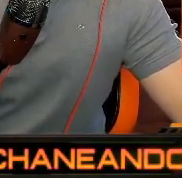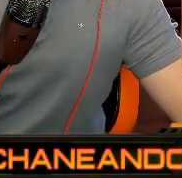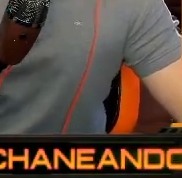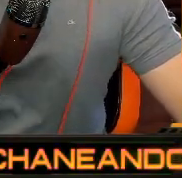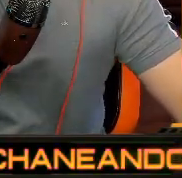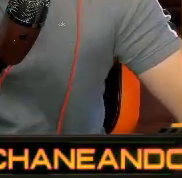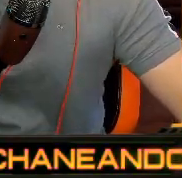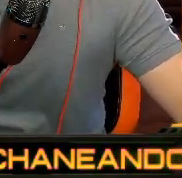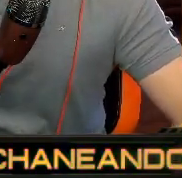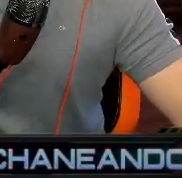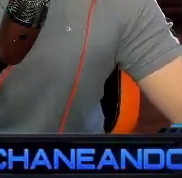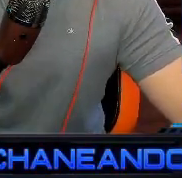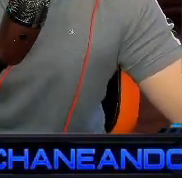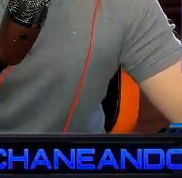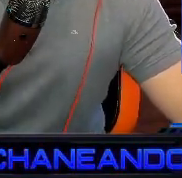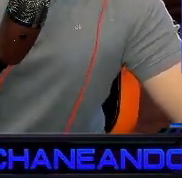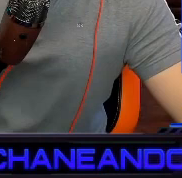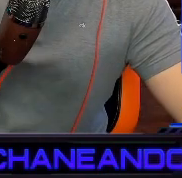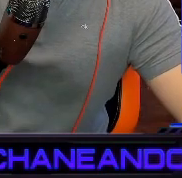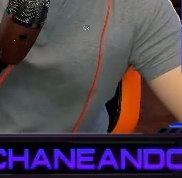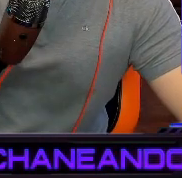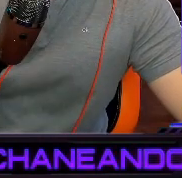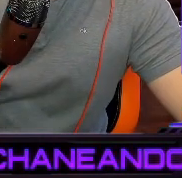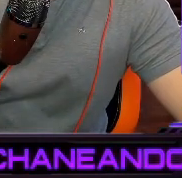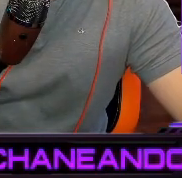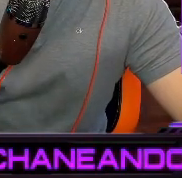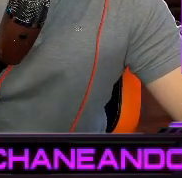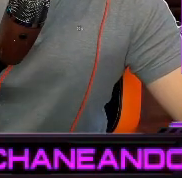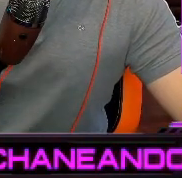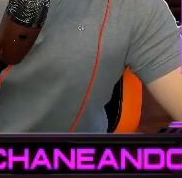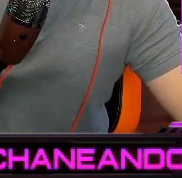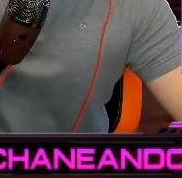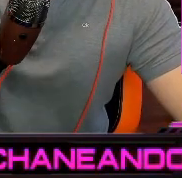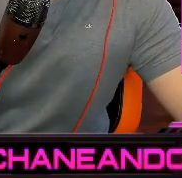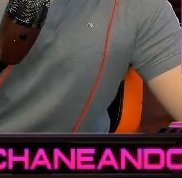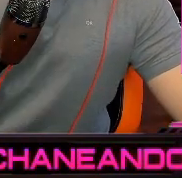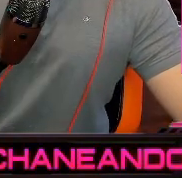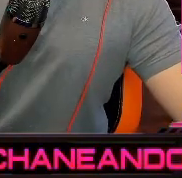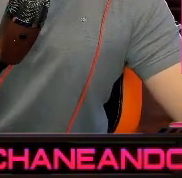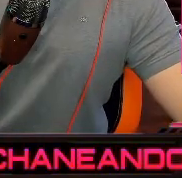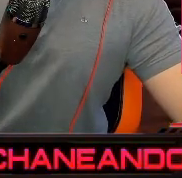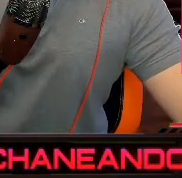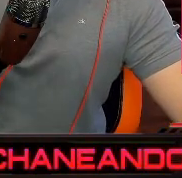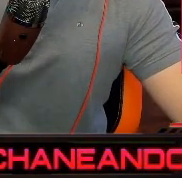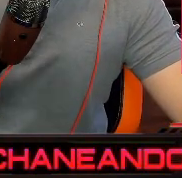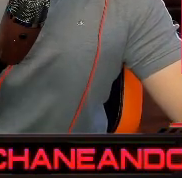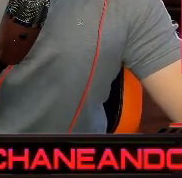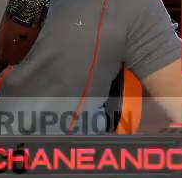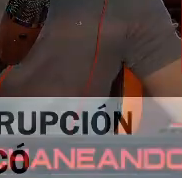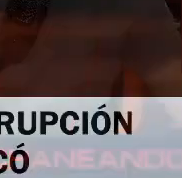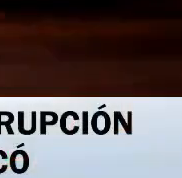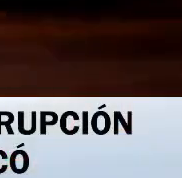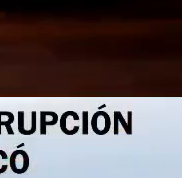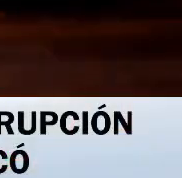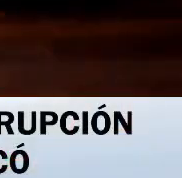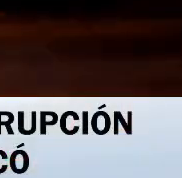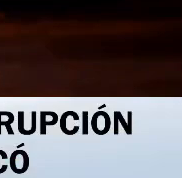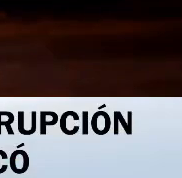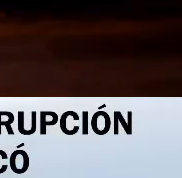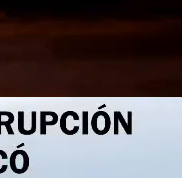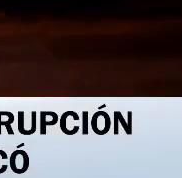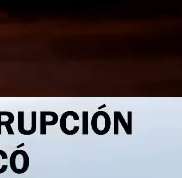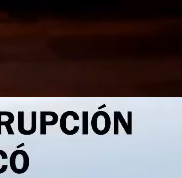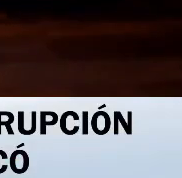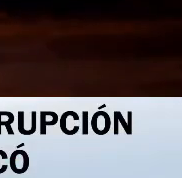todo, porque esto no se vale. No jugaron con manzanas, jugaron con la salud de los mexicanos, y las pruebas